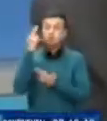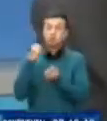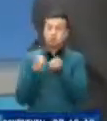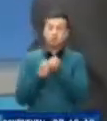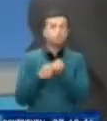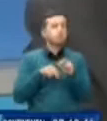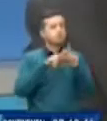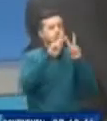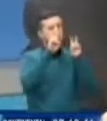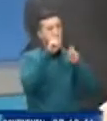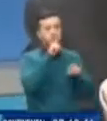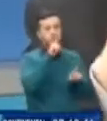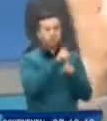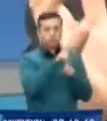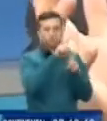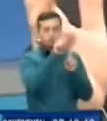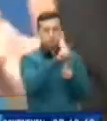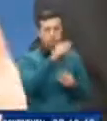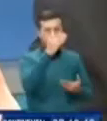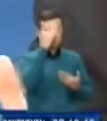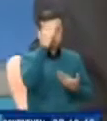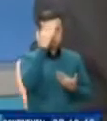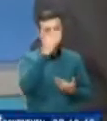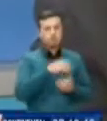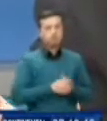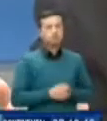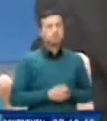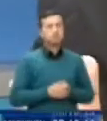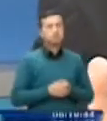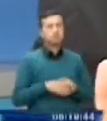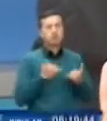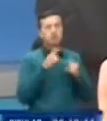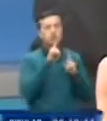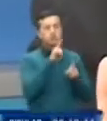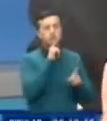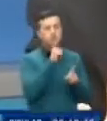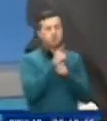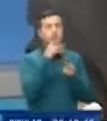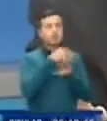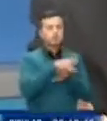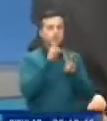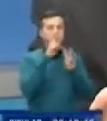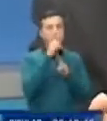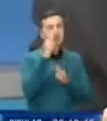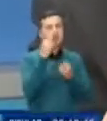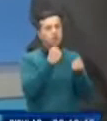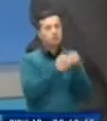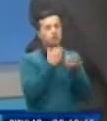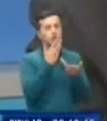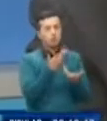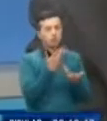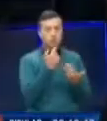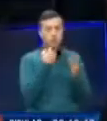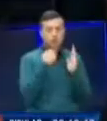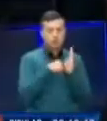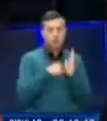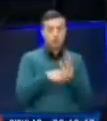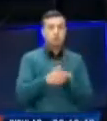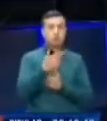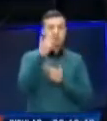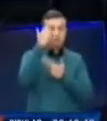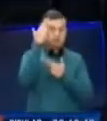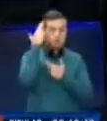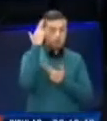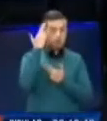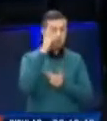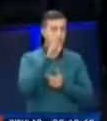político para después pasar a la parte del rol de la complementariedad de las fuerzas armadas si existe un malestar en servicio pasivo